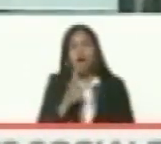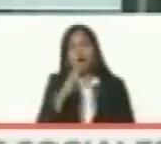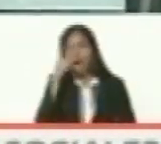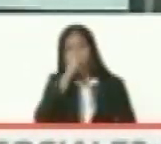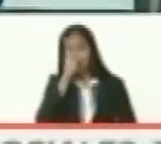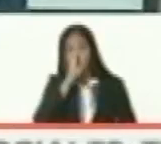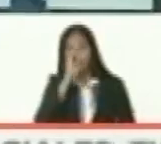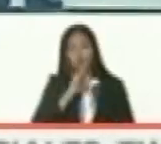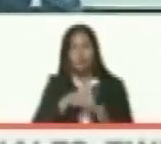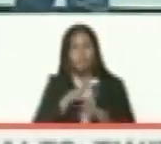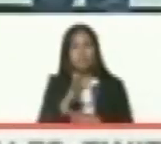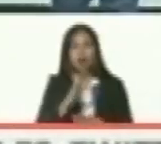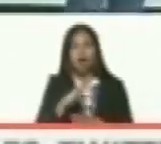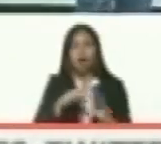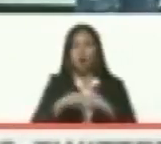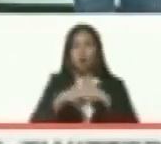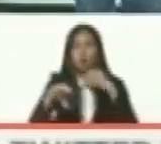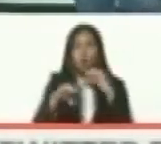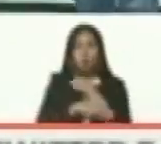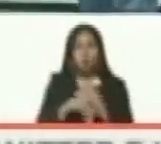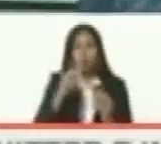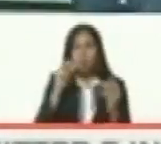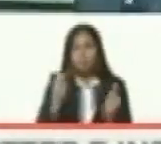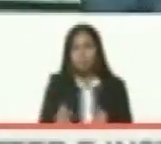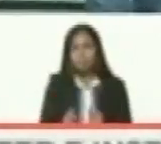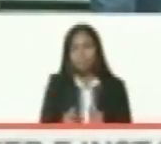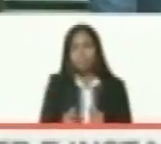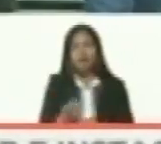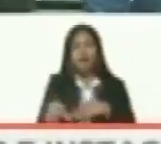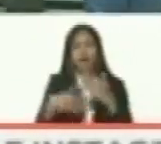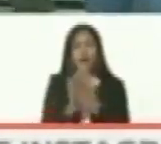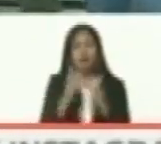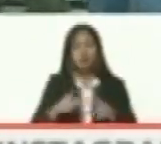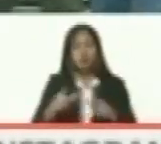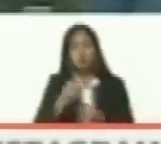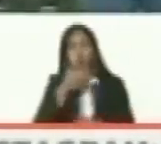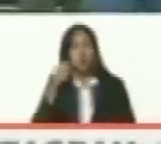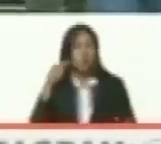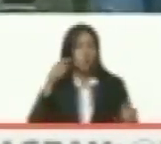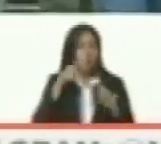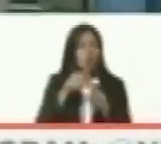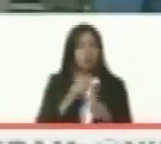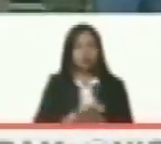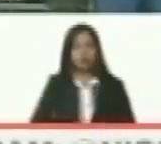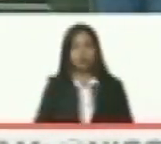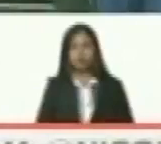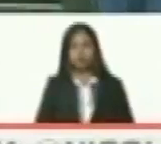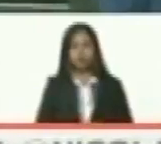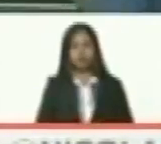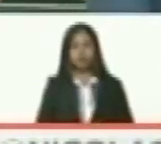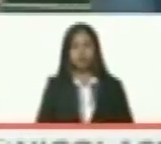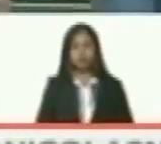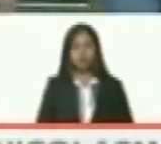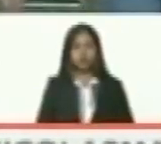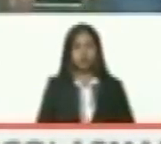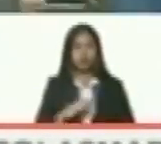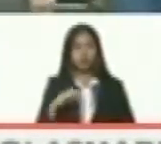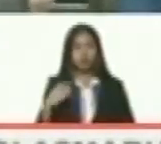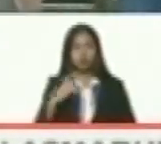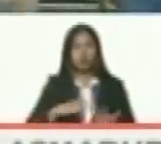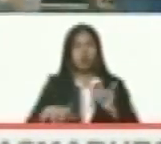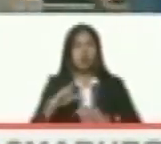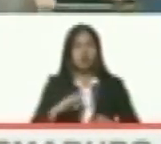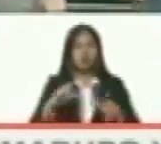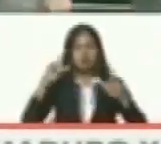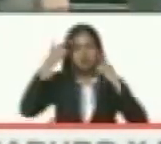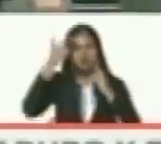y toma su autobús, su autobusete, su jeep hasta el mejor destino. Aquí está nuestro querido comandante Hugo